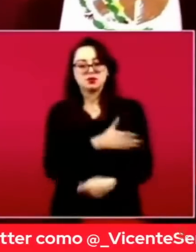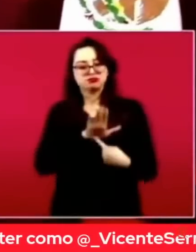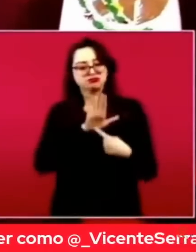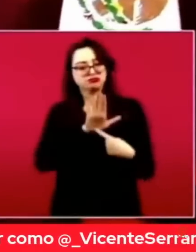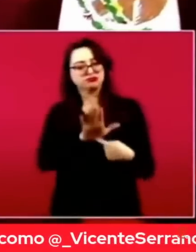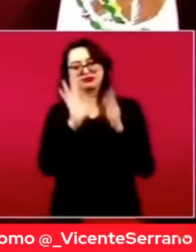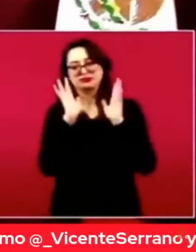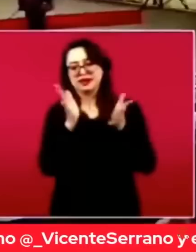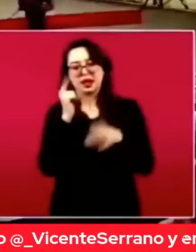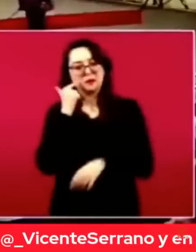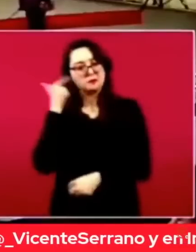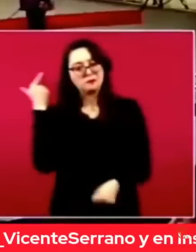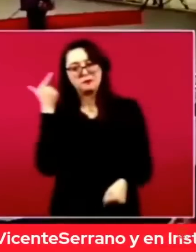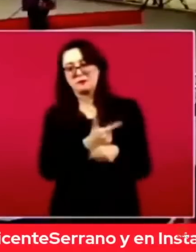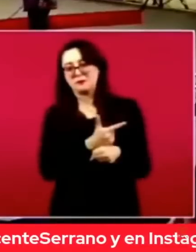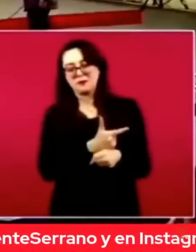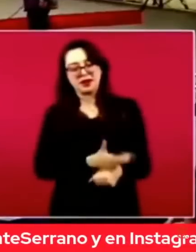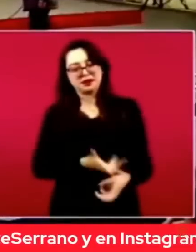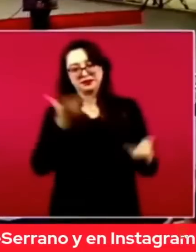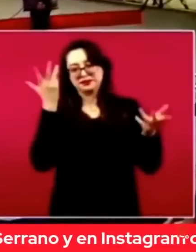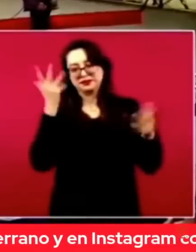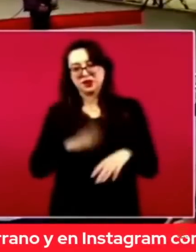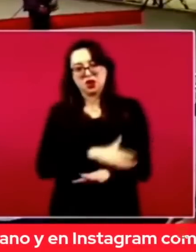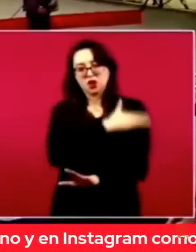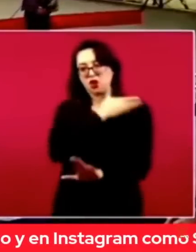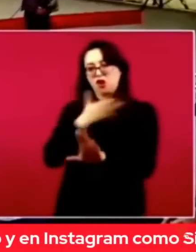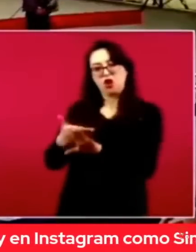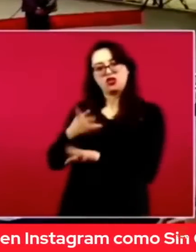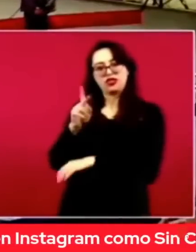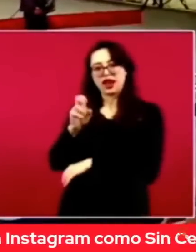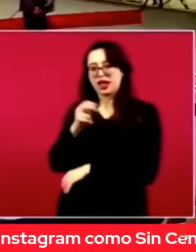Balconeo. Sí, balconeó al otro presidente.